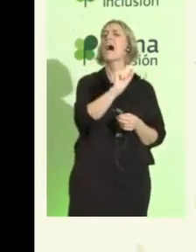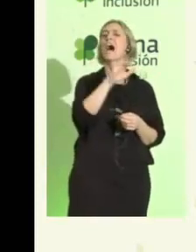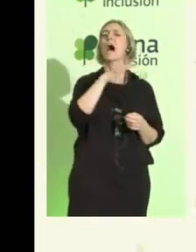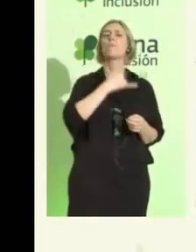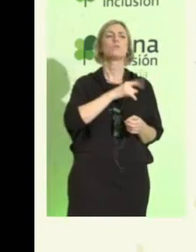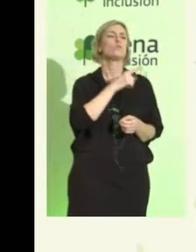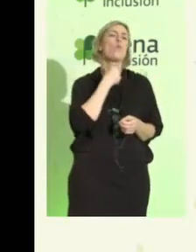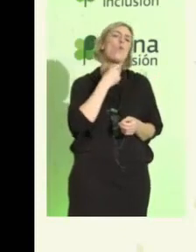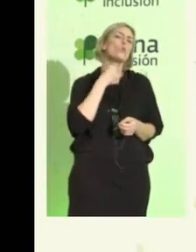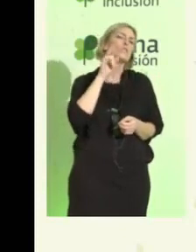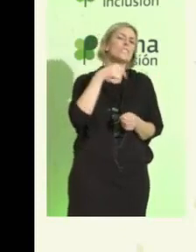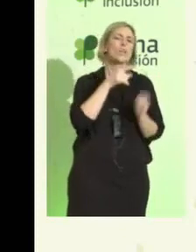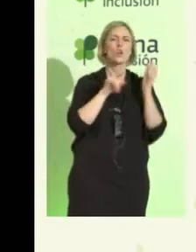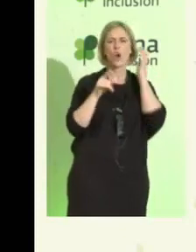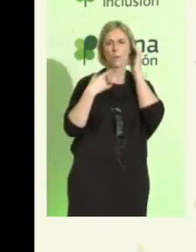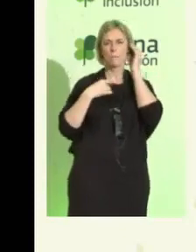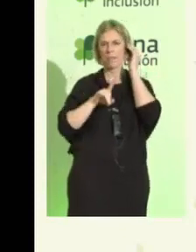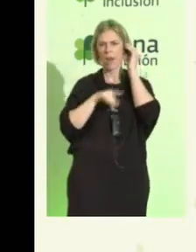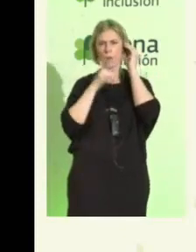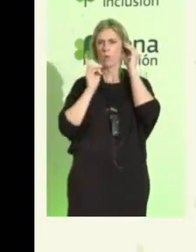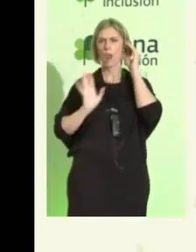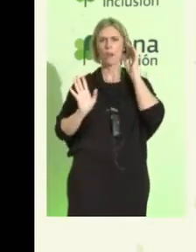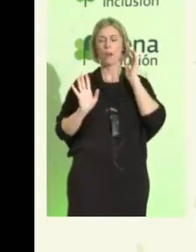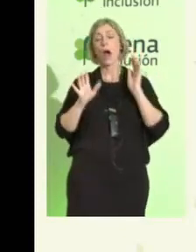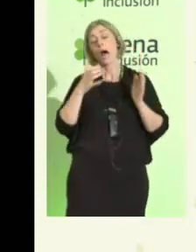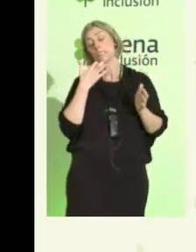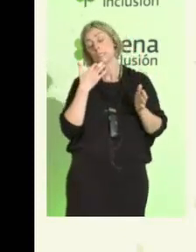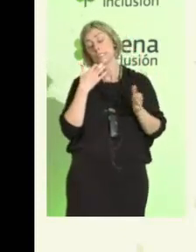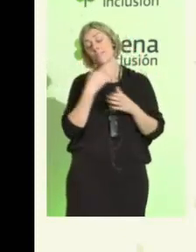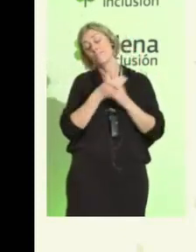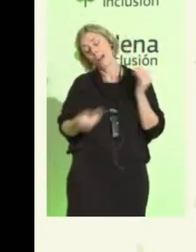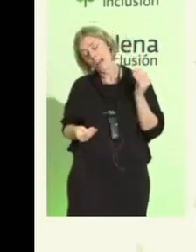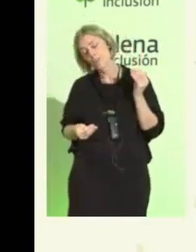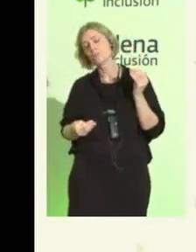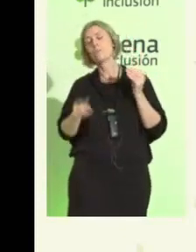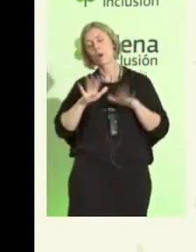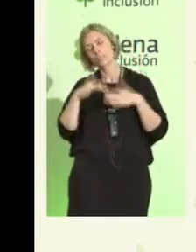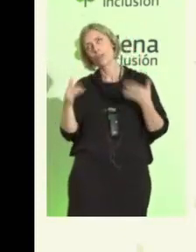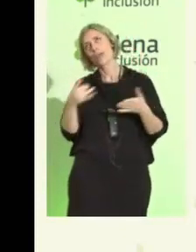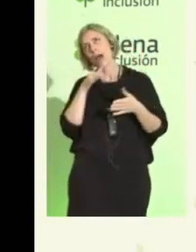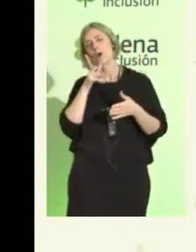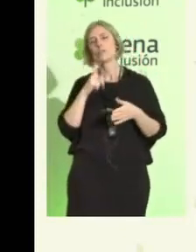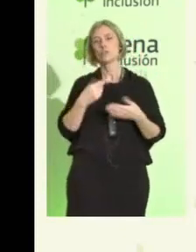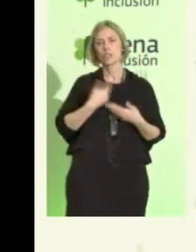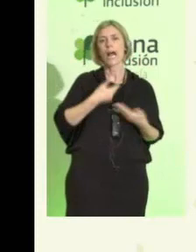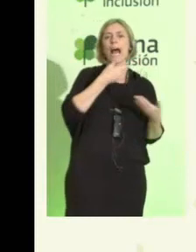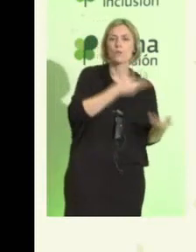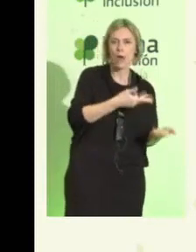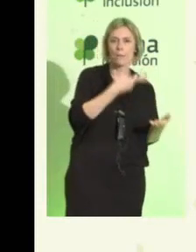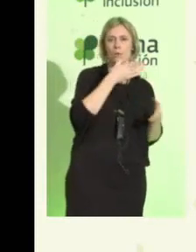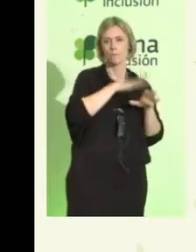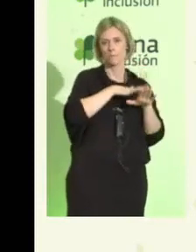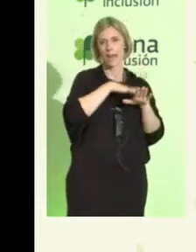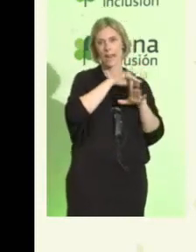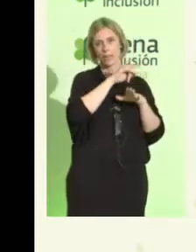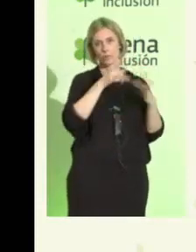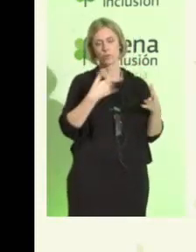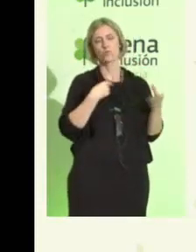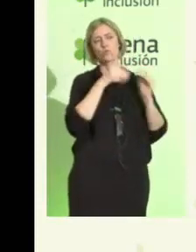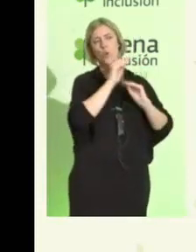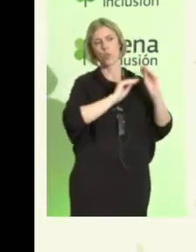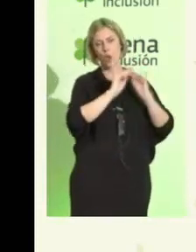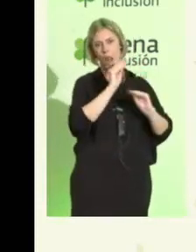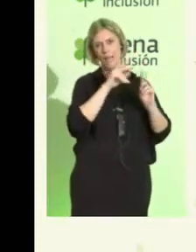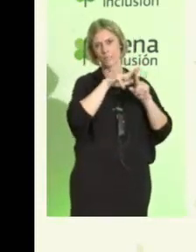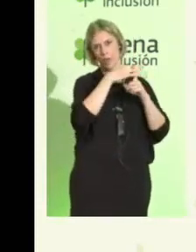iremos a ayudarte, ayudaremos a ver cómo soluciones salir de esta situación. Así que el control